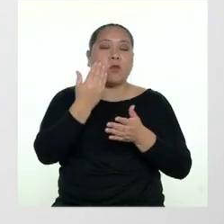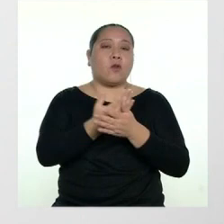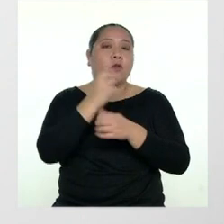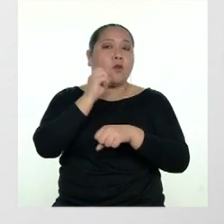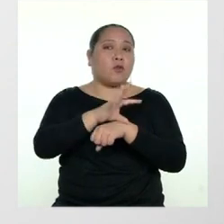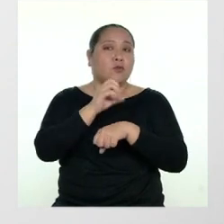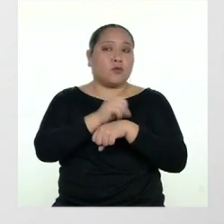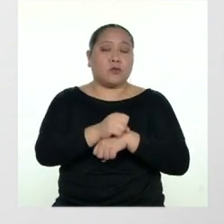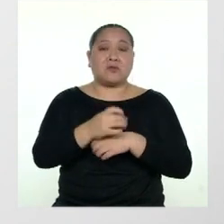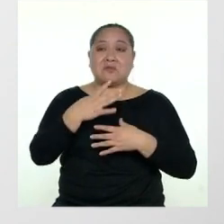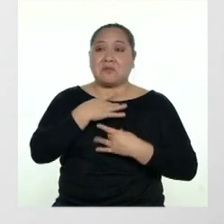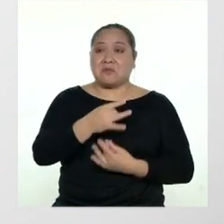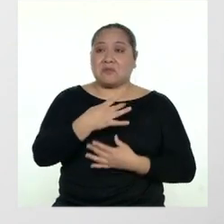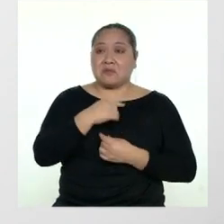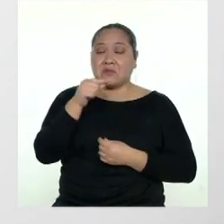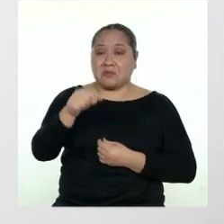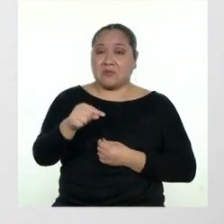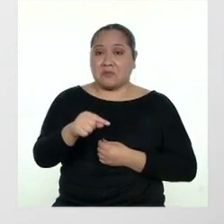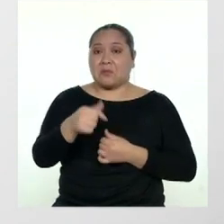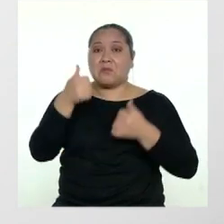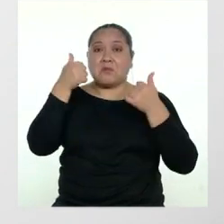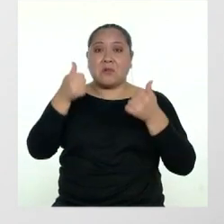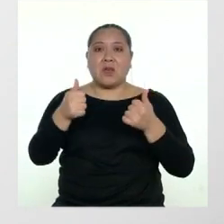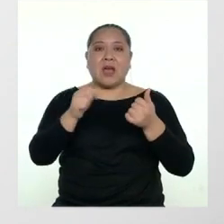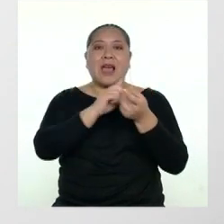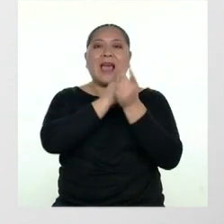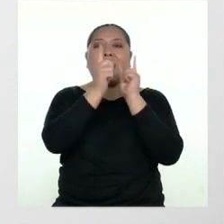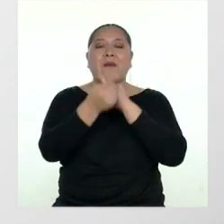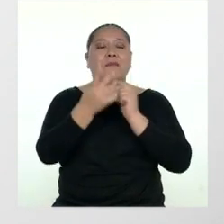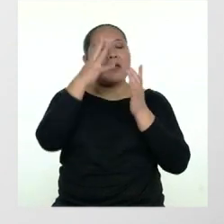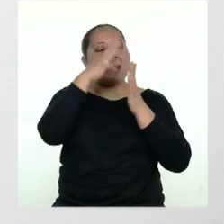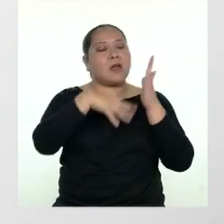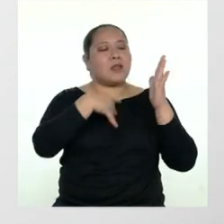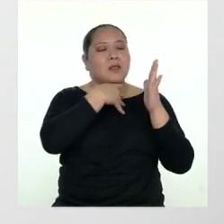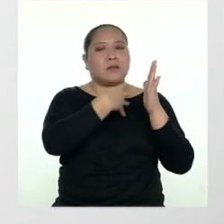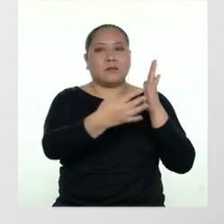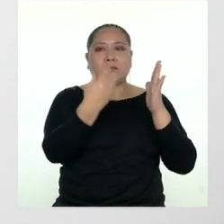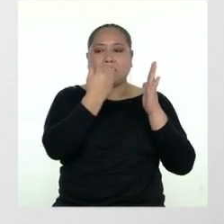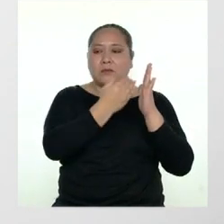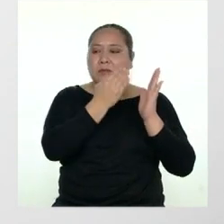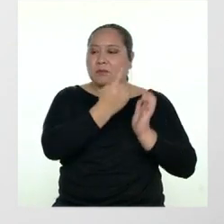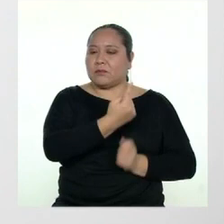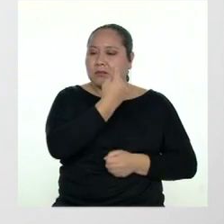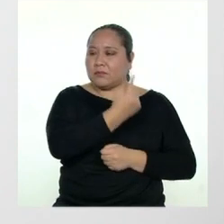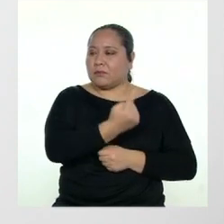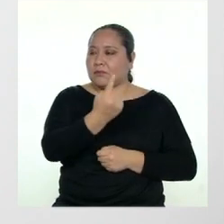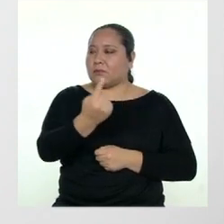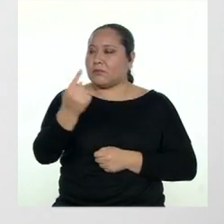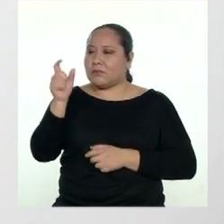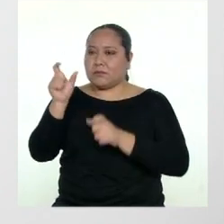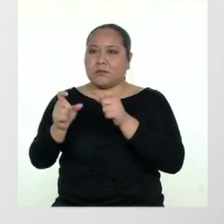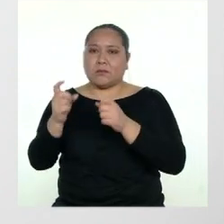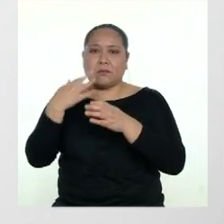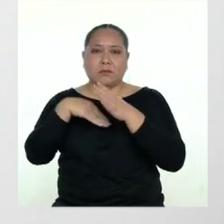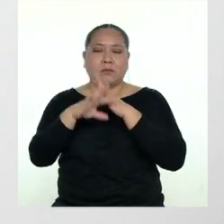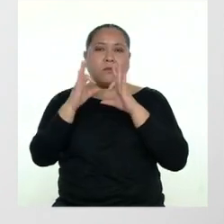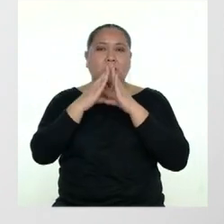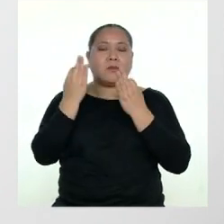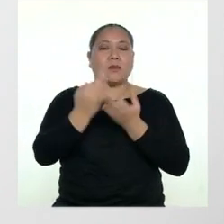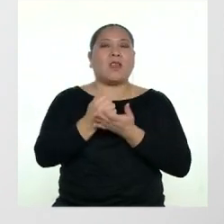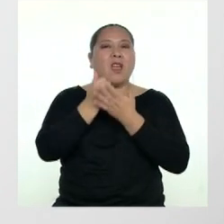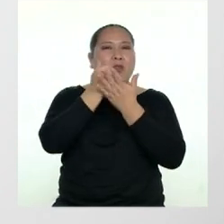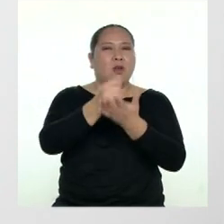muy interesante. Es muy recomendable rotar las tareas que asignamos a los diferentes miembros de la familia. Esto nos permitirá